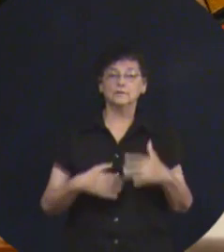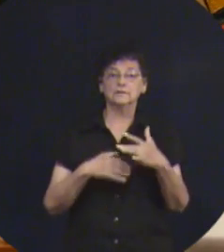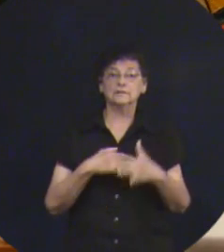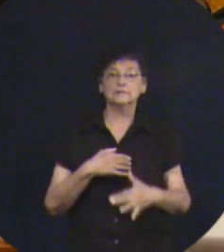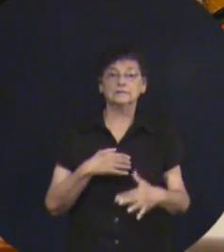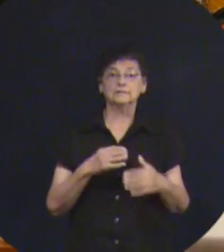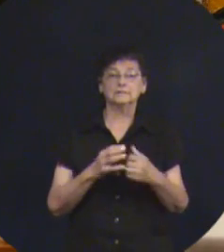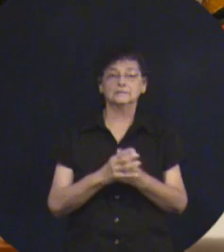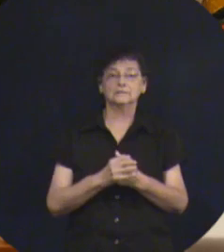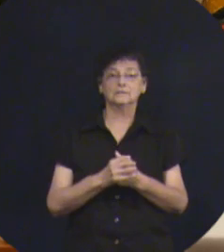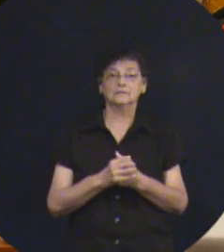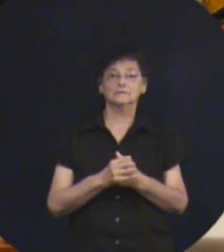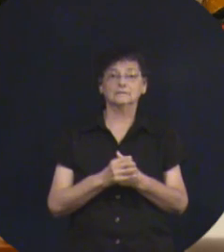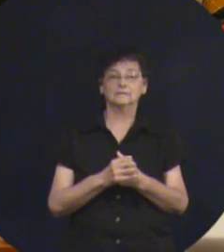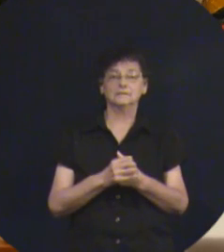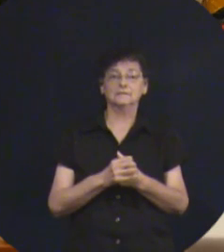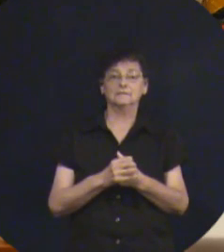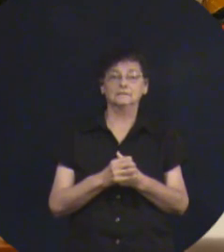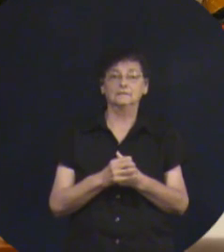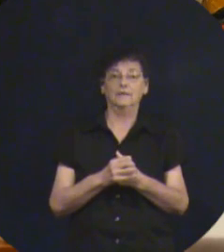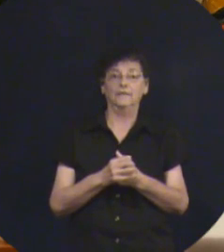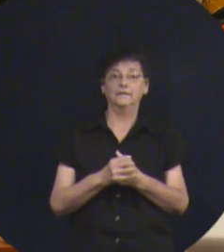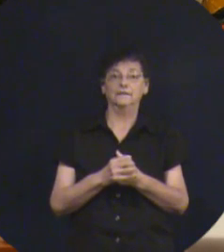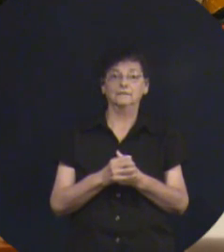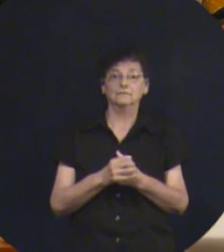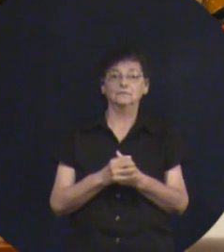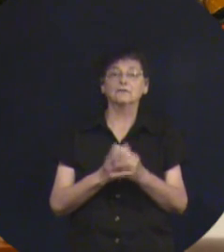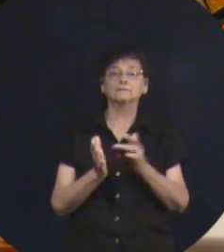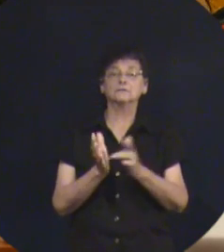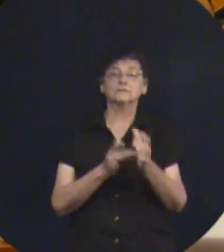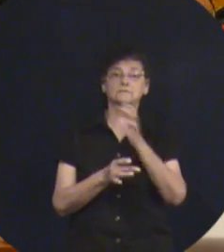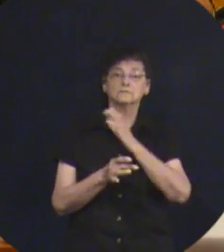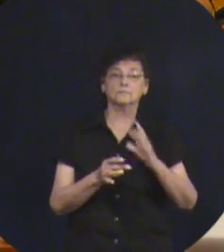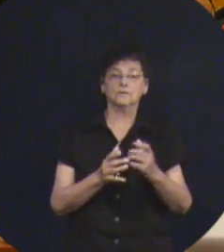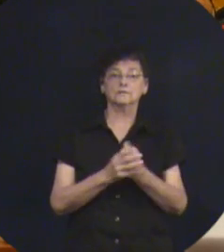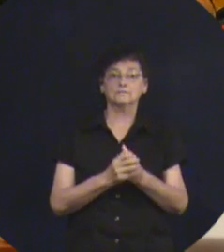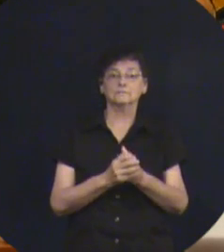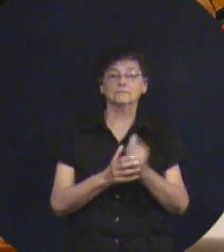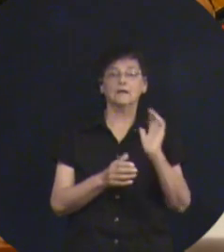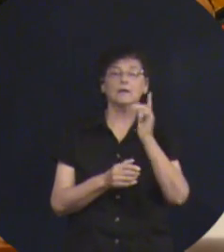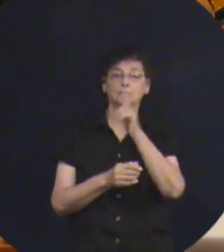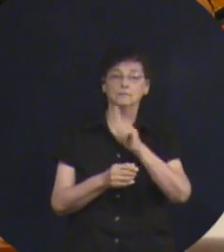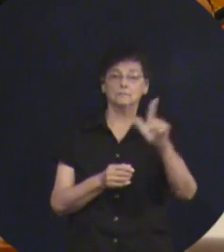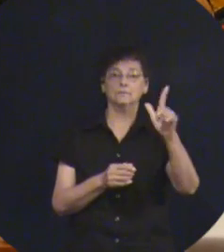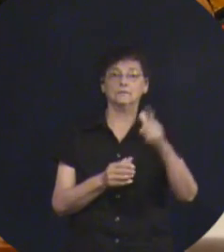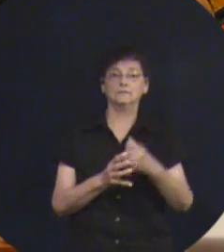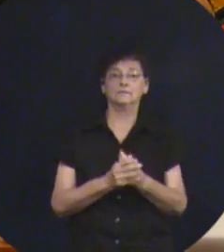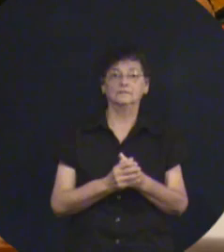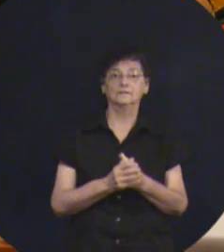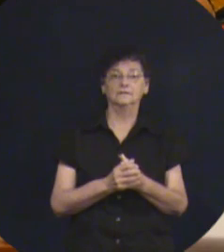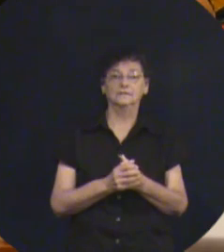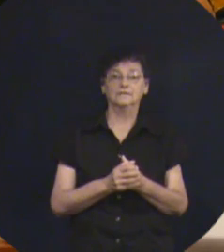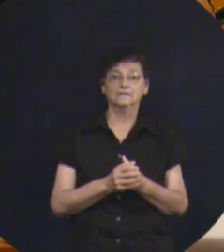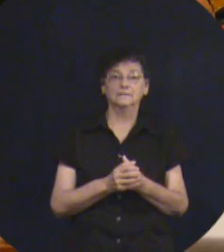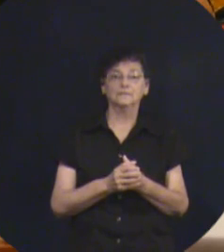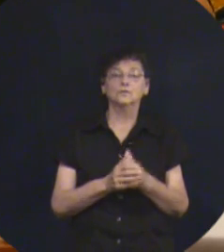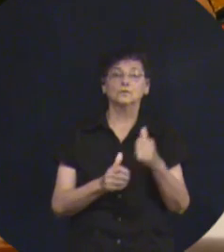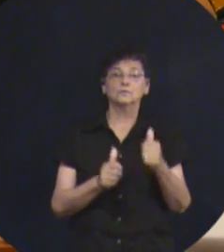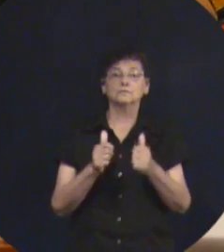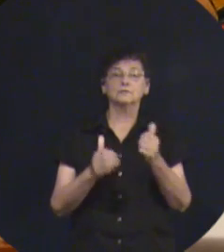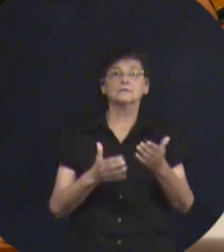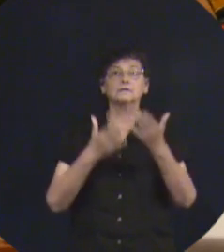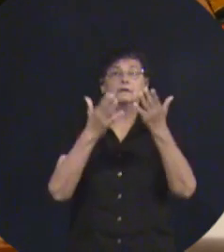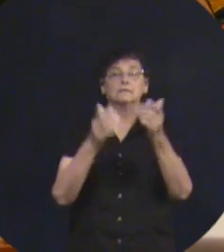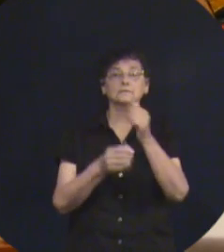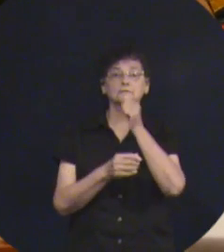cuerpo y sangre de Jesucristo, nuestro Señor. el cual, cuando